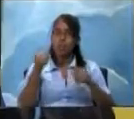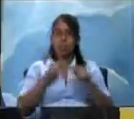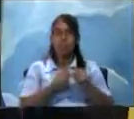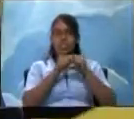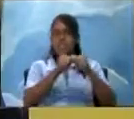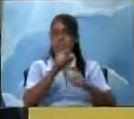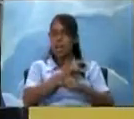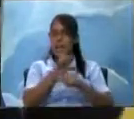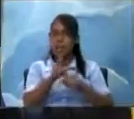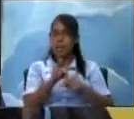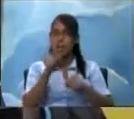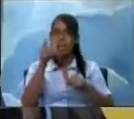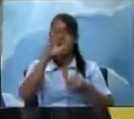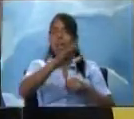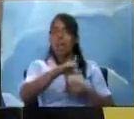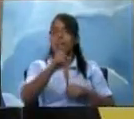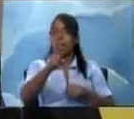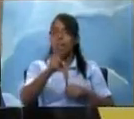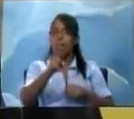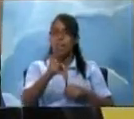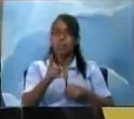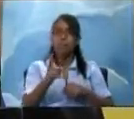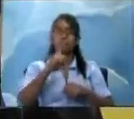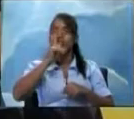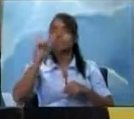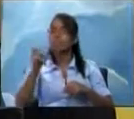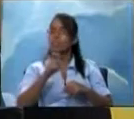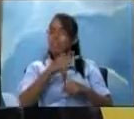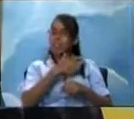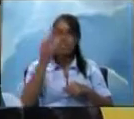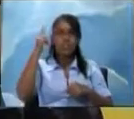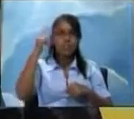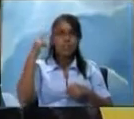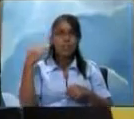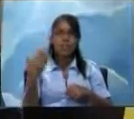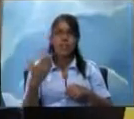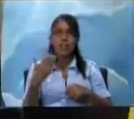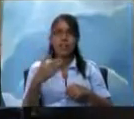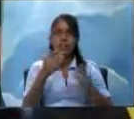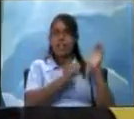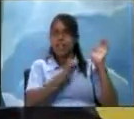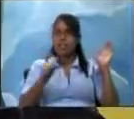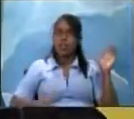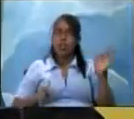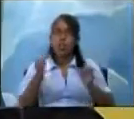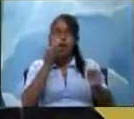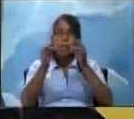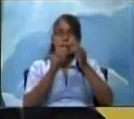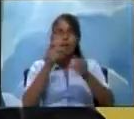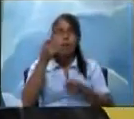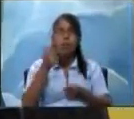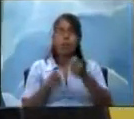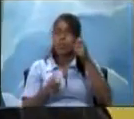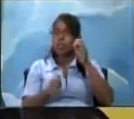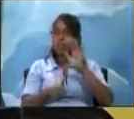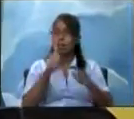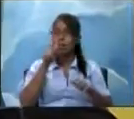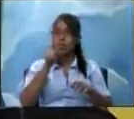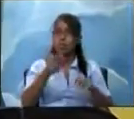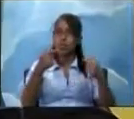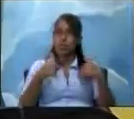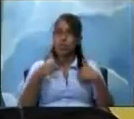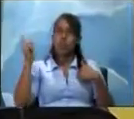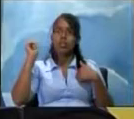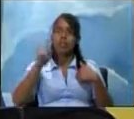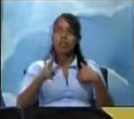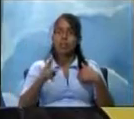lo seguían a Él, y allí estaban ellos interesados en saber, en que el Señor les explicara un poco más. usted